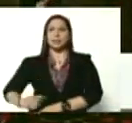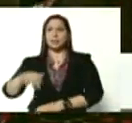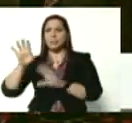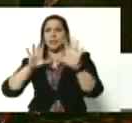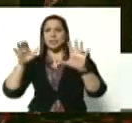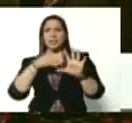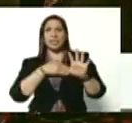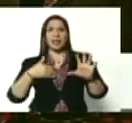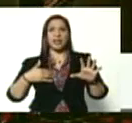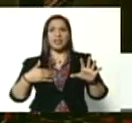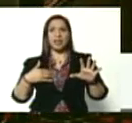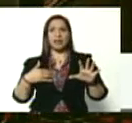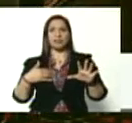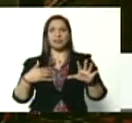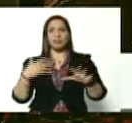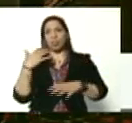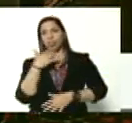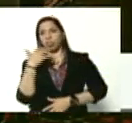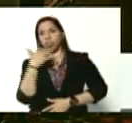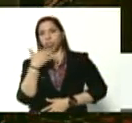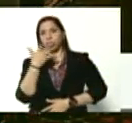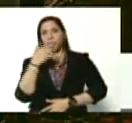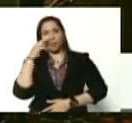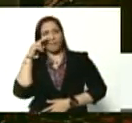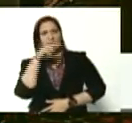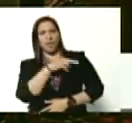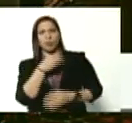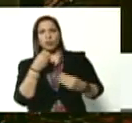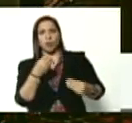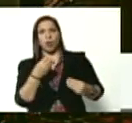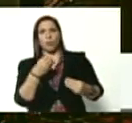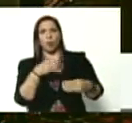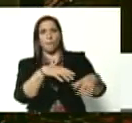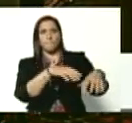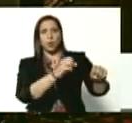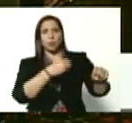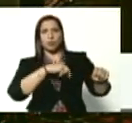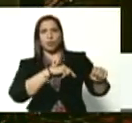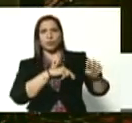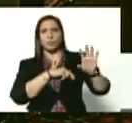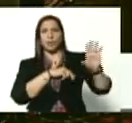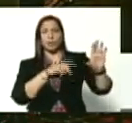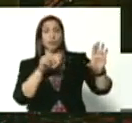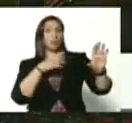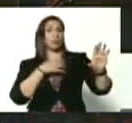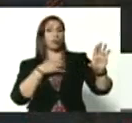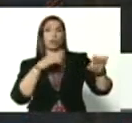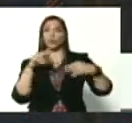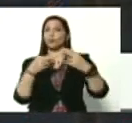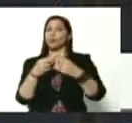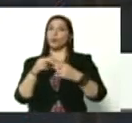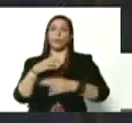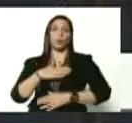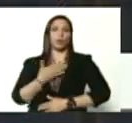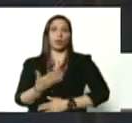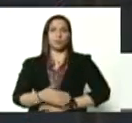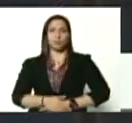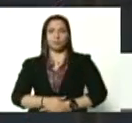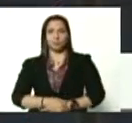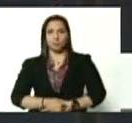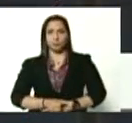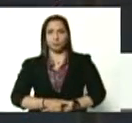venían a divertirse con el espectáculo de la invasión a nuestra patria no pudieron ni podrán